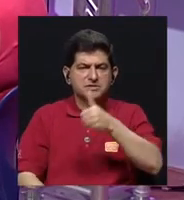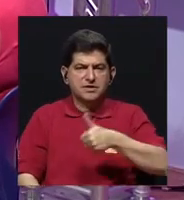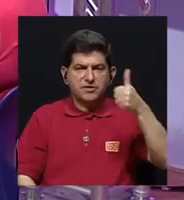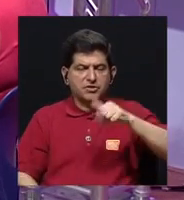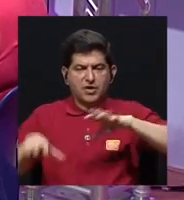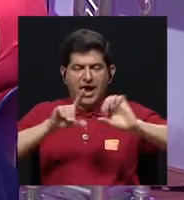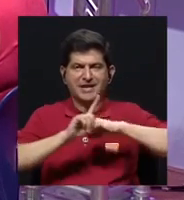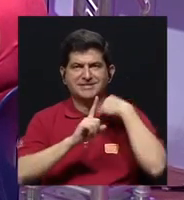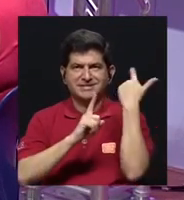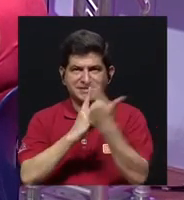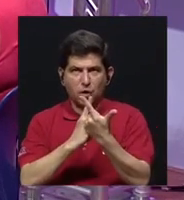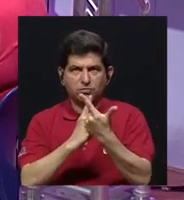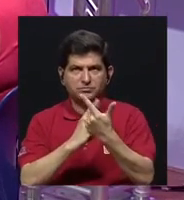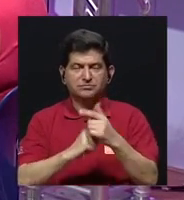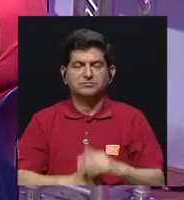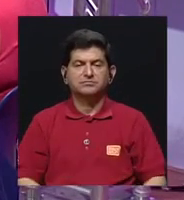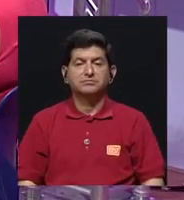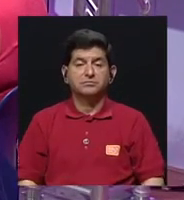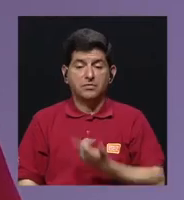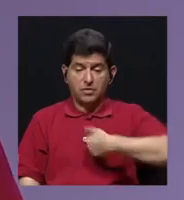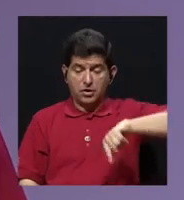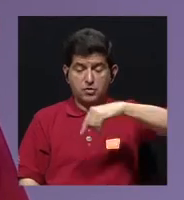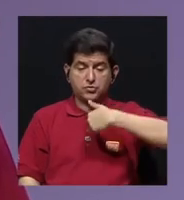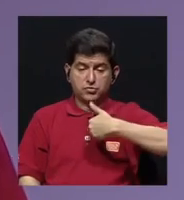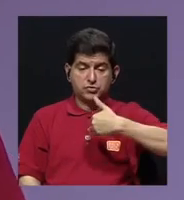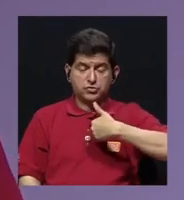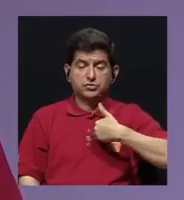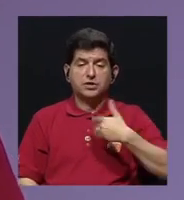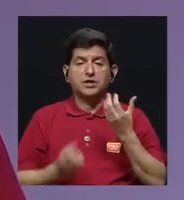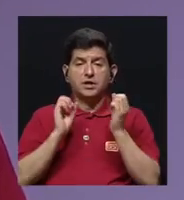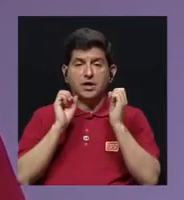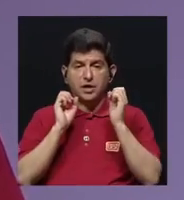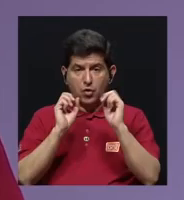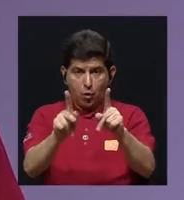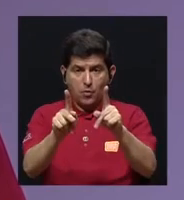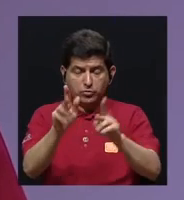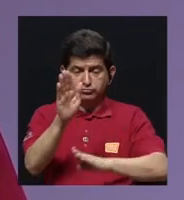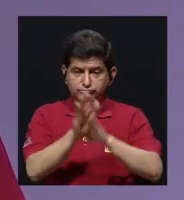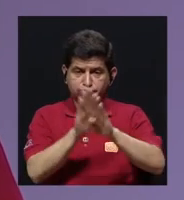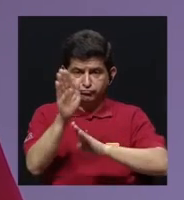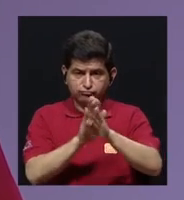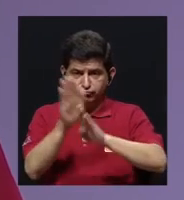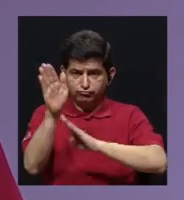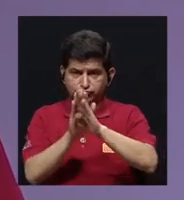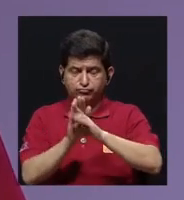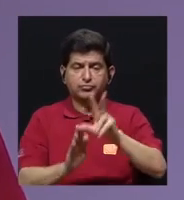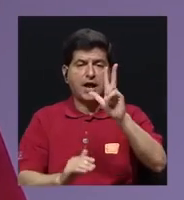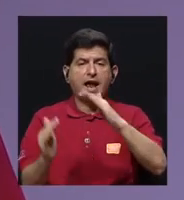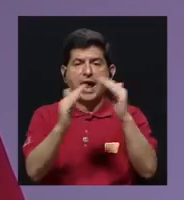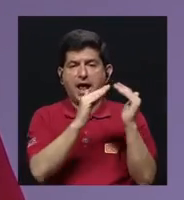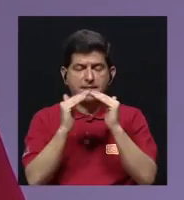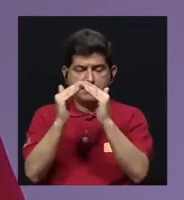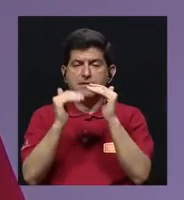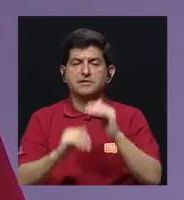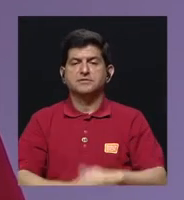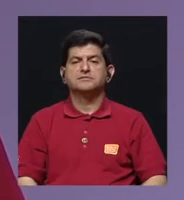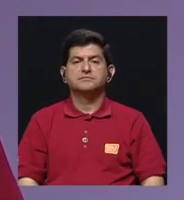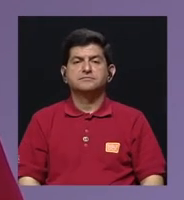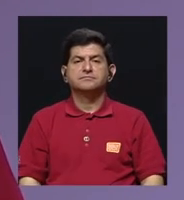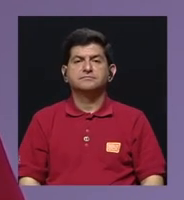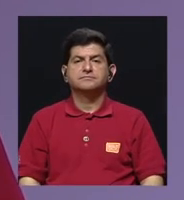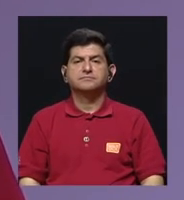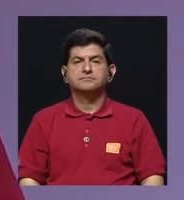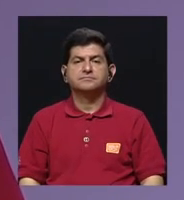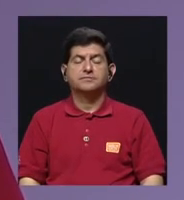Social y pues hemos tenido esta oportunidad de desarrollarlo en 3 comunidades donde ha